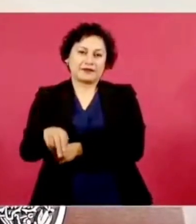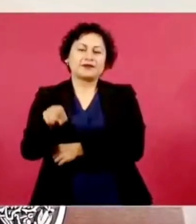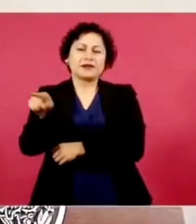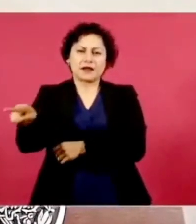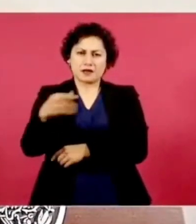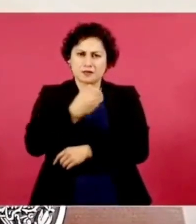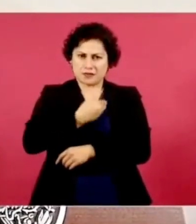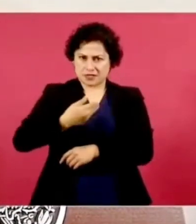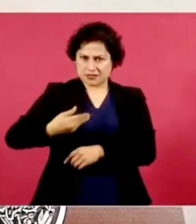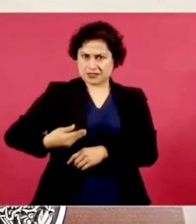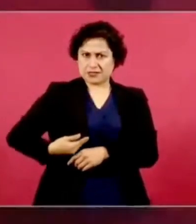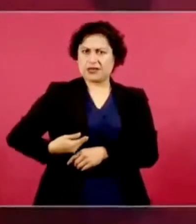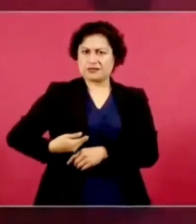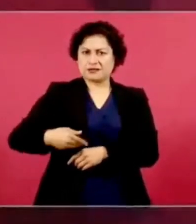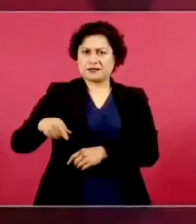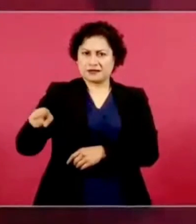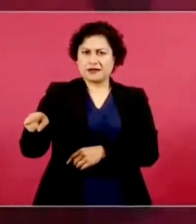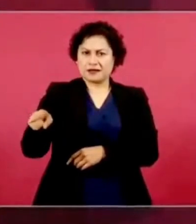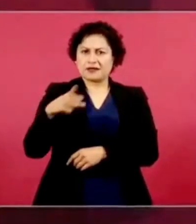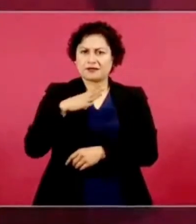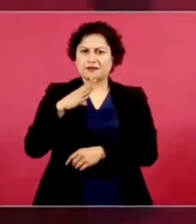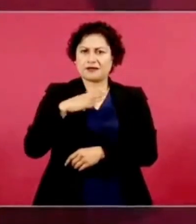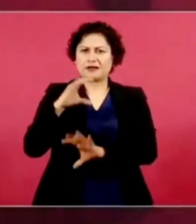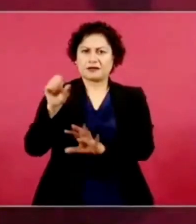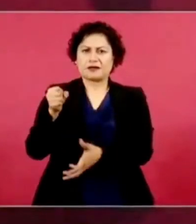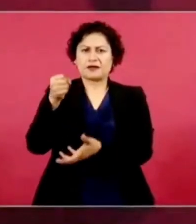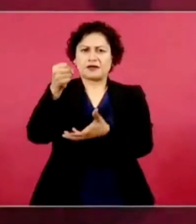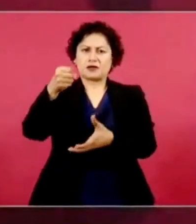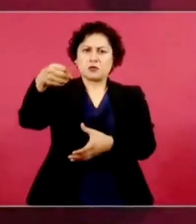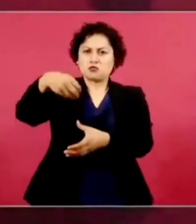que es uno de los fondos de inversión más